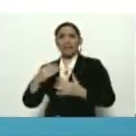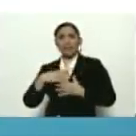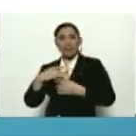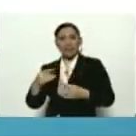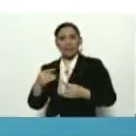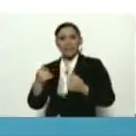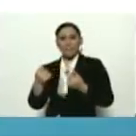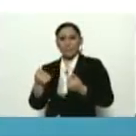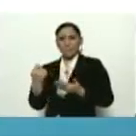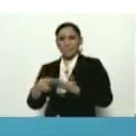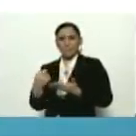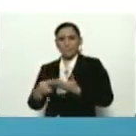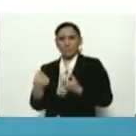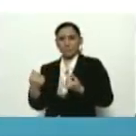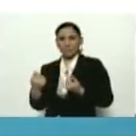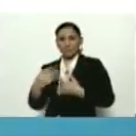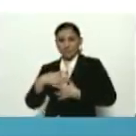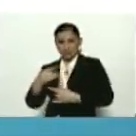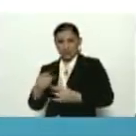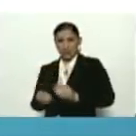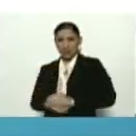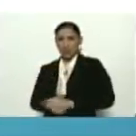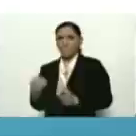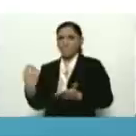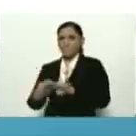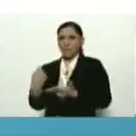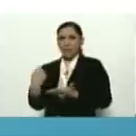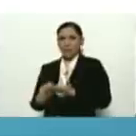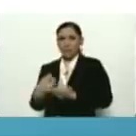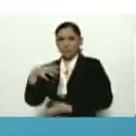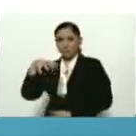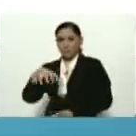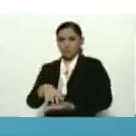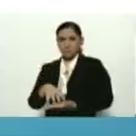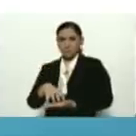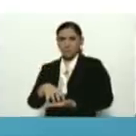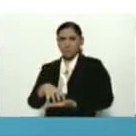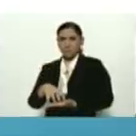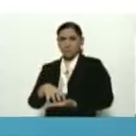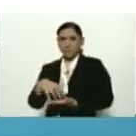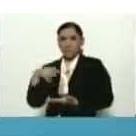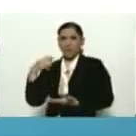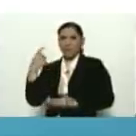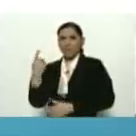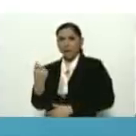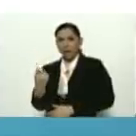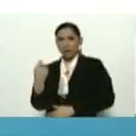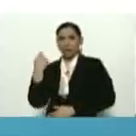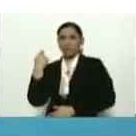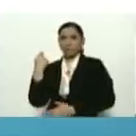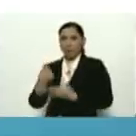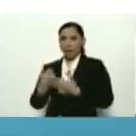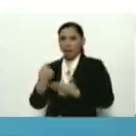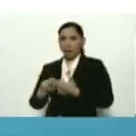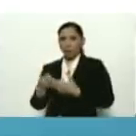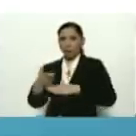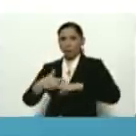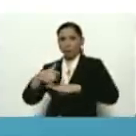Fíjense ustedes que los intereses que paga la región de la deuda externa pública del gobierno central